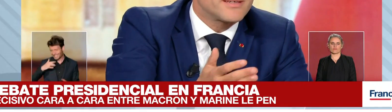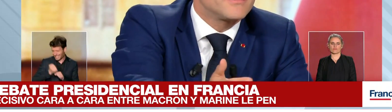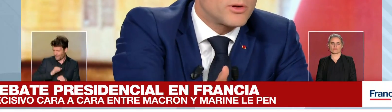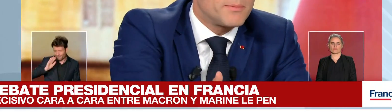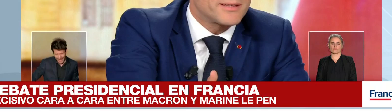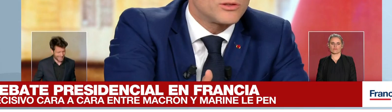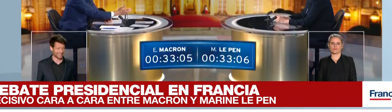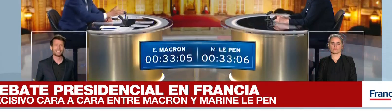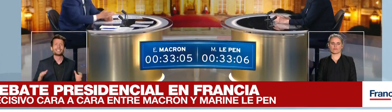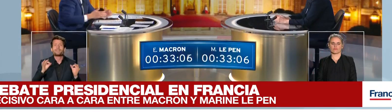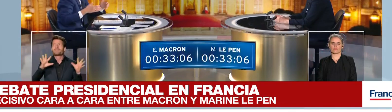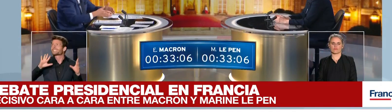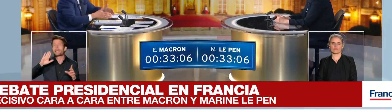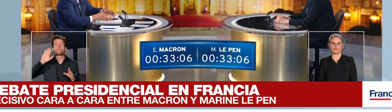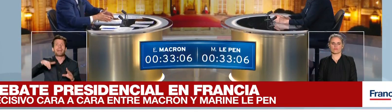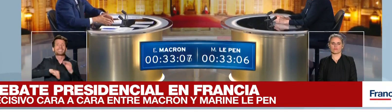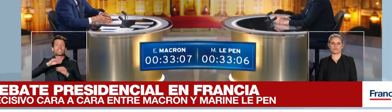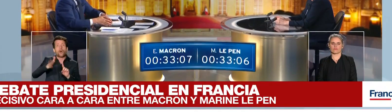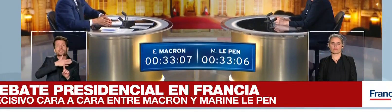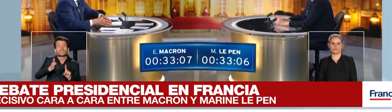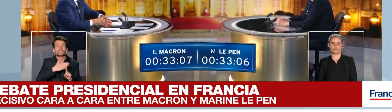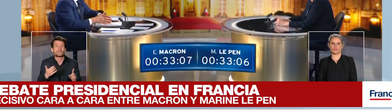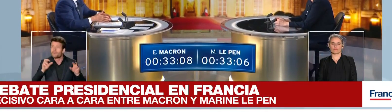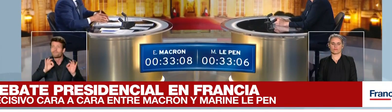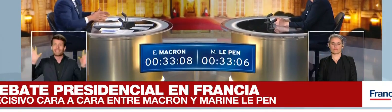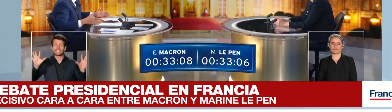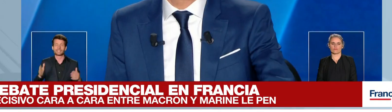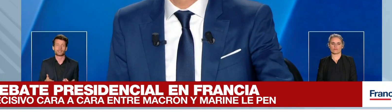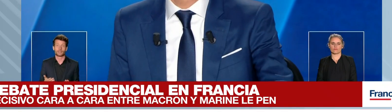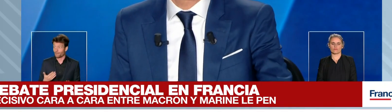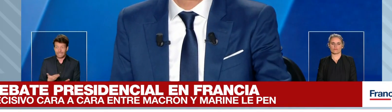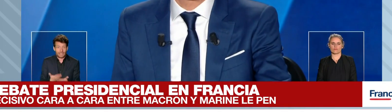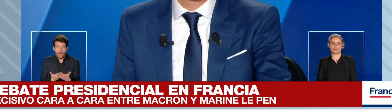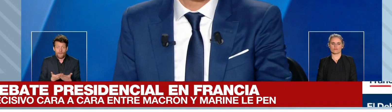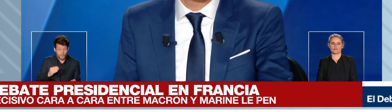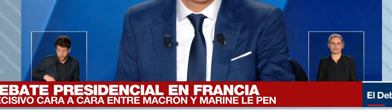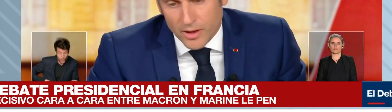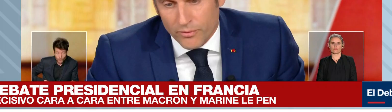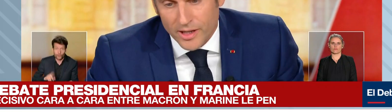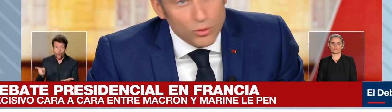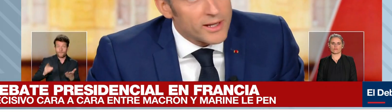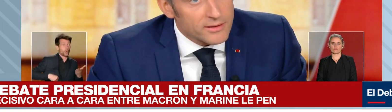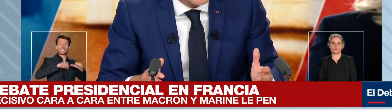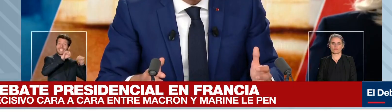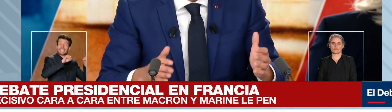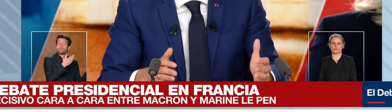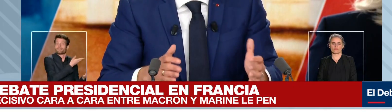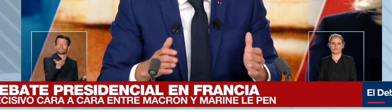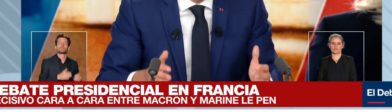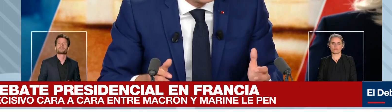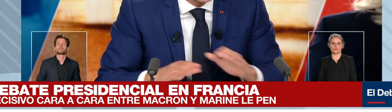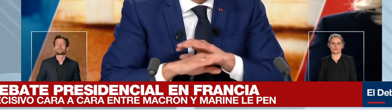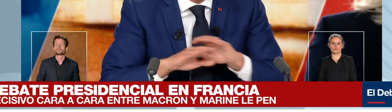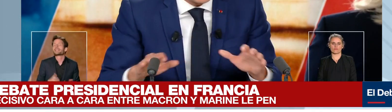yo no hago bien mi trabajo, es prácticamente un maltrato. Y el sistema las lleva a una situación imposible. Hay que darles más horas porque no